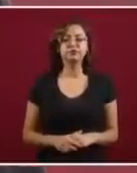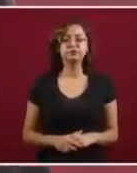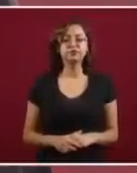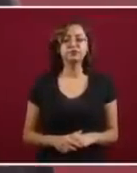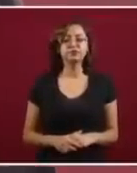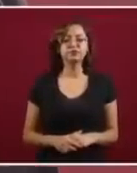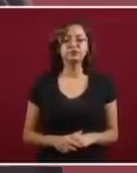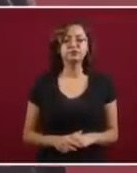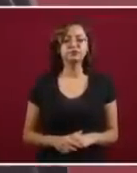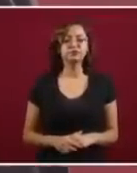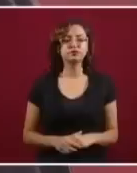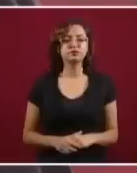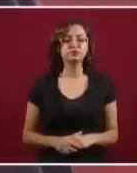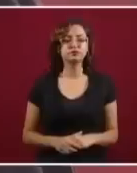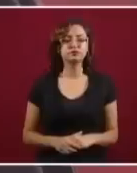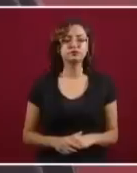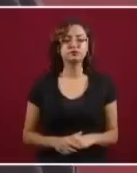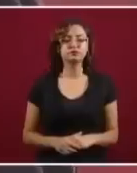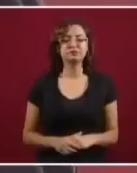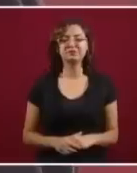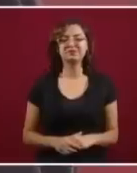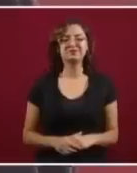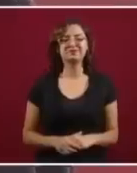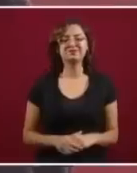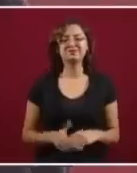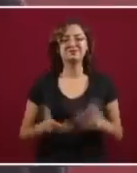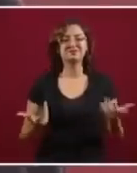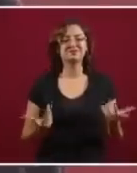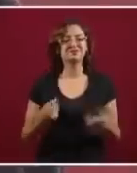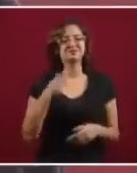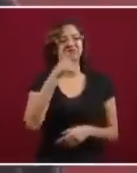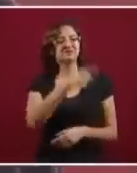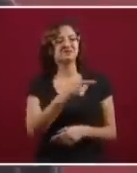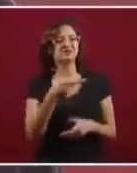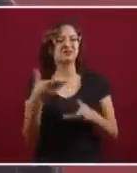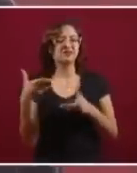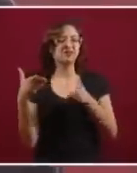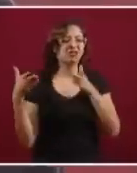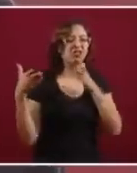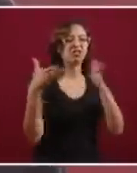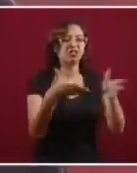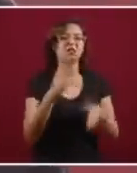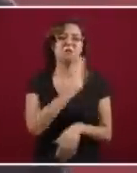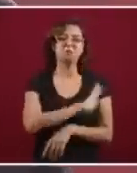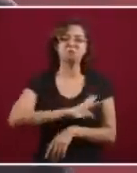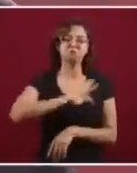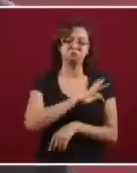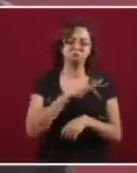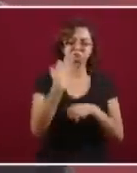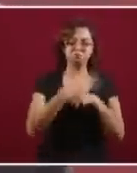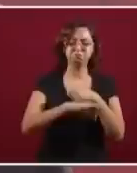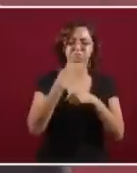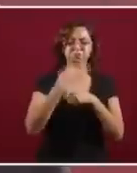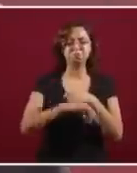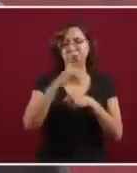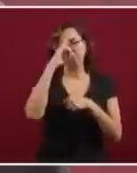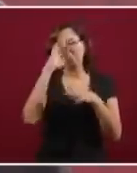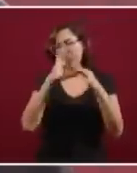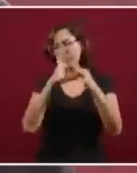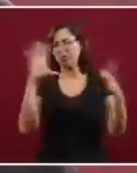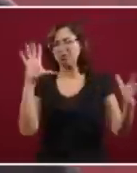no el camino de la felicidad de primera del escape la